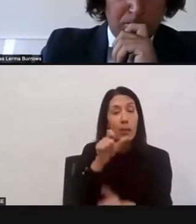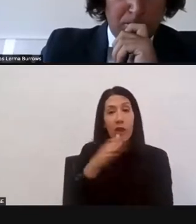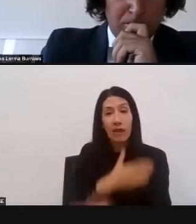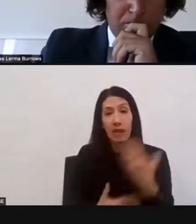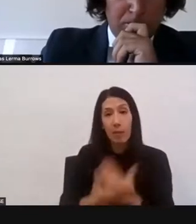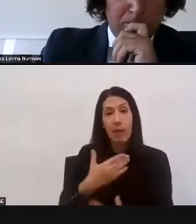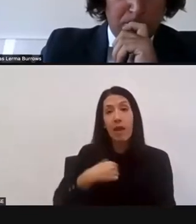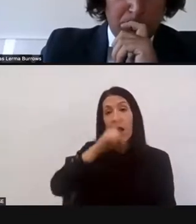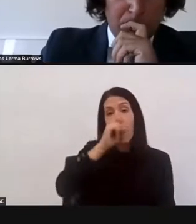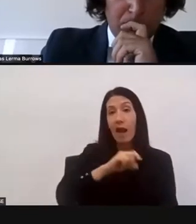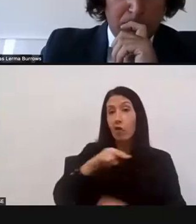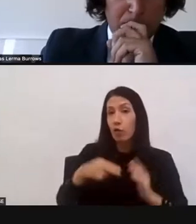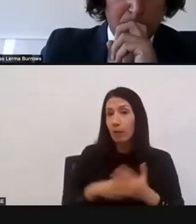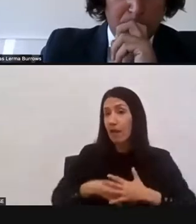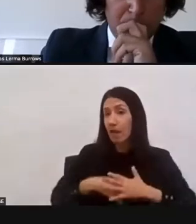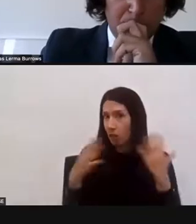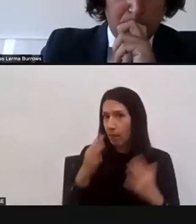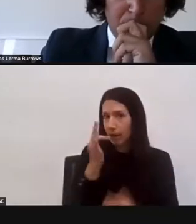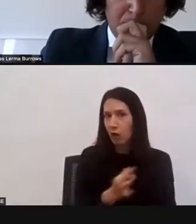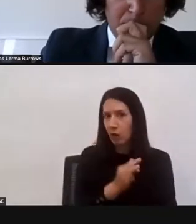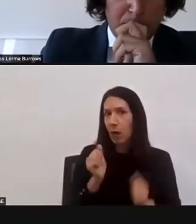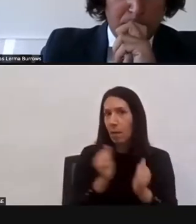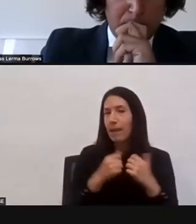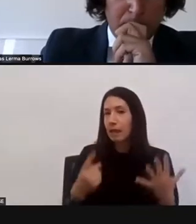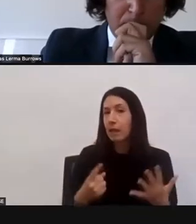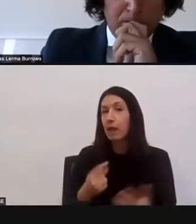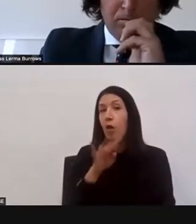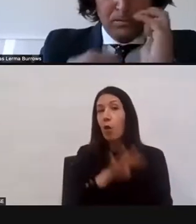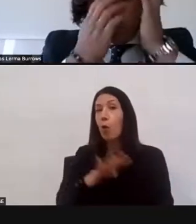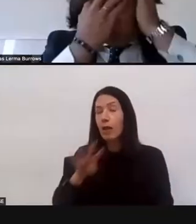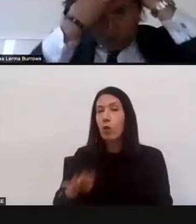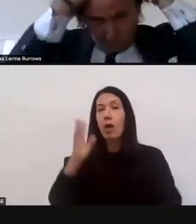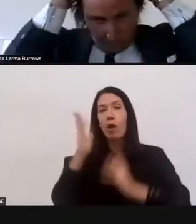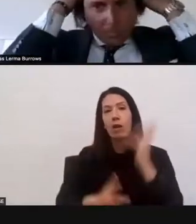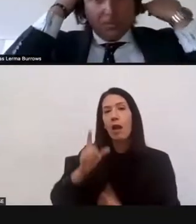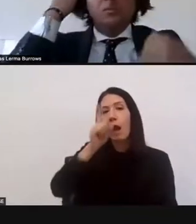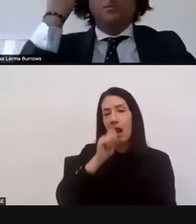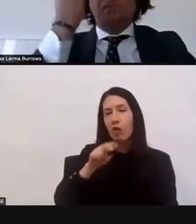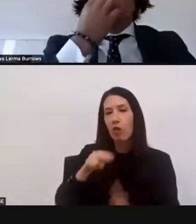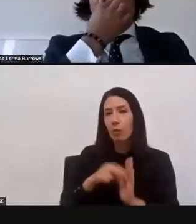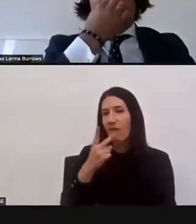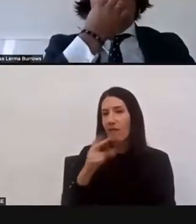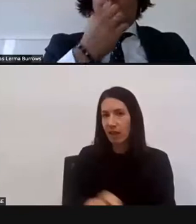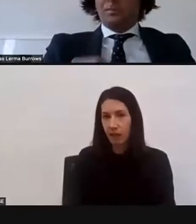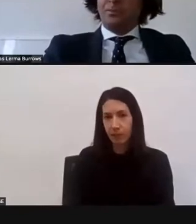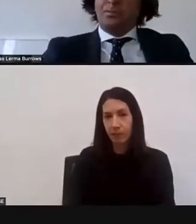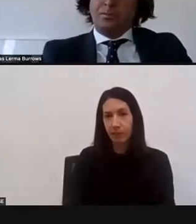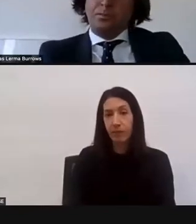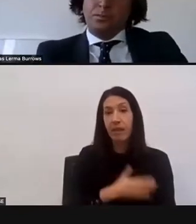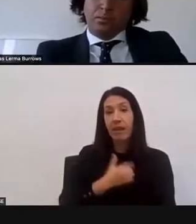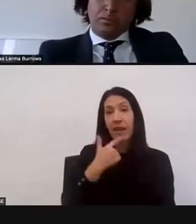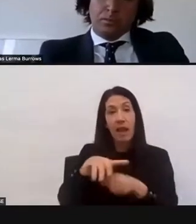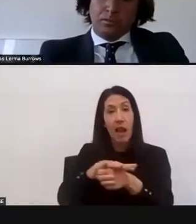en 2019 y 44 los contabilizados en 2020. Mientras que en otros ámbitos, como